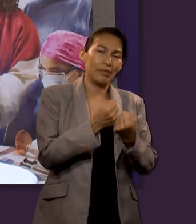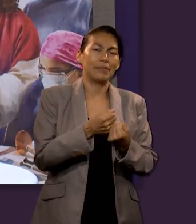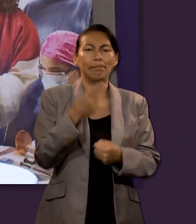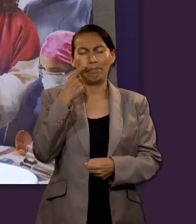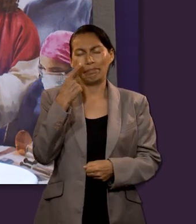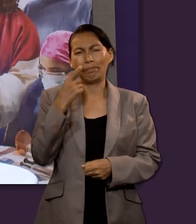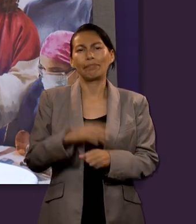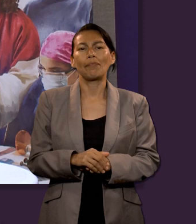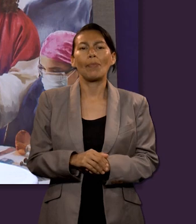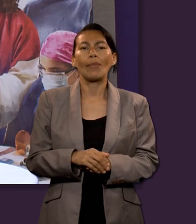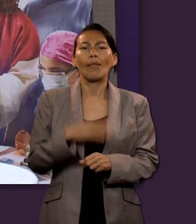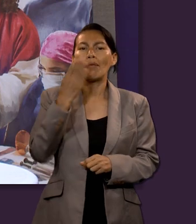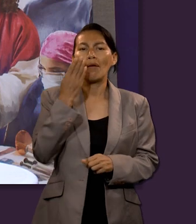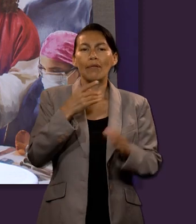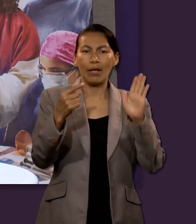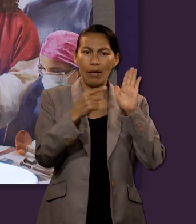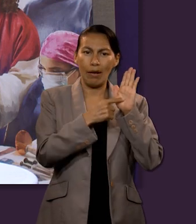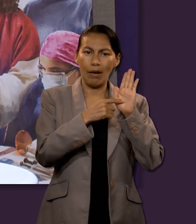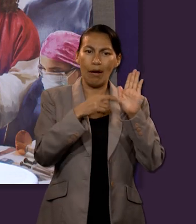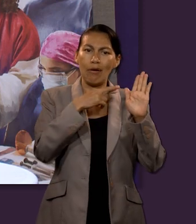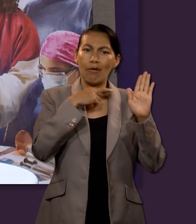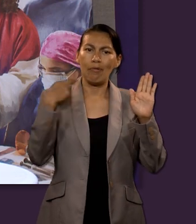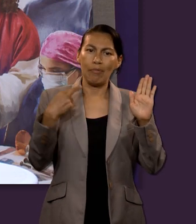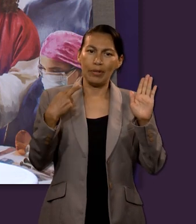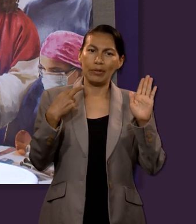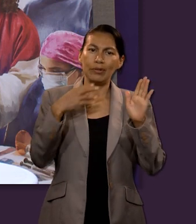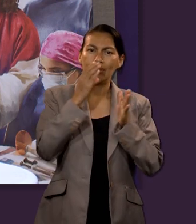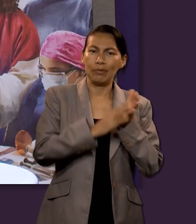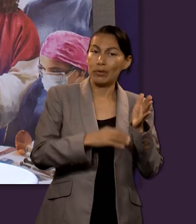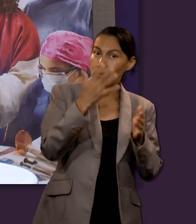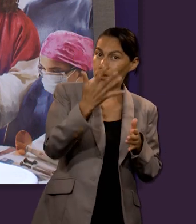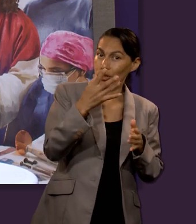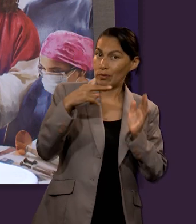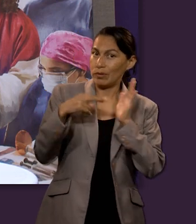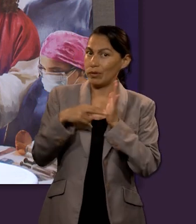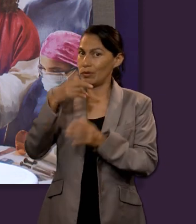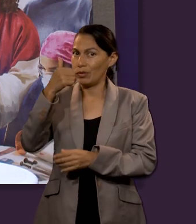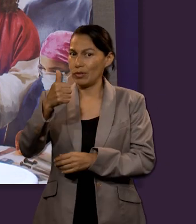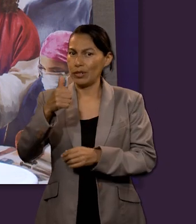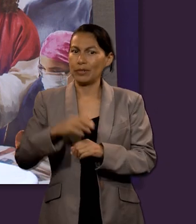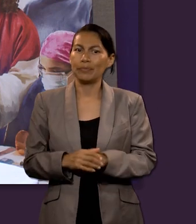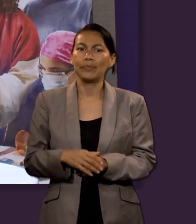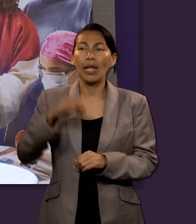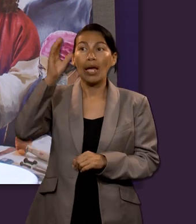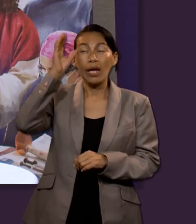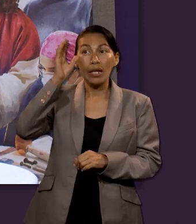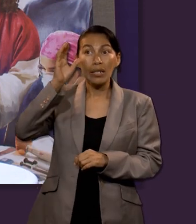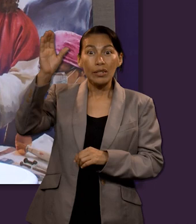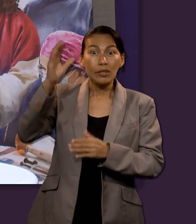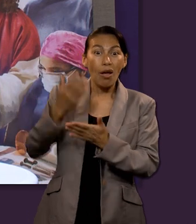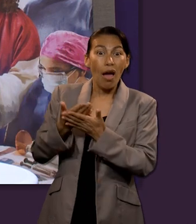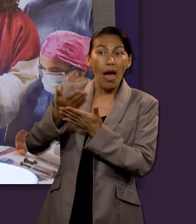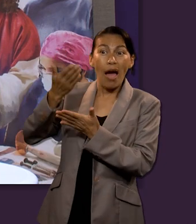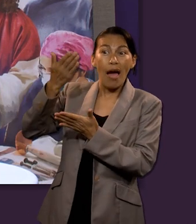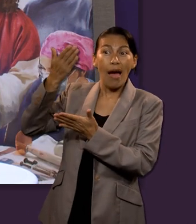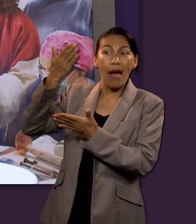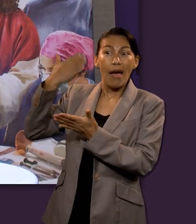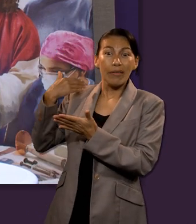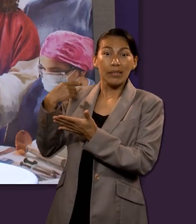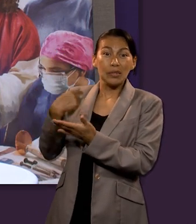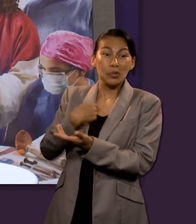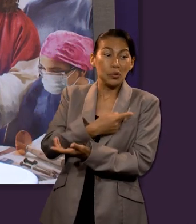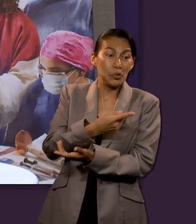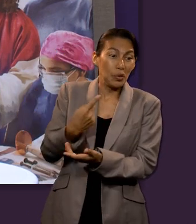quiero compartir con ustedes que se encuentra en romanos 5 capítulo perdón capítulo 5 versículo 6 cristo